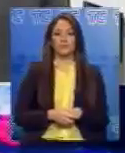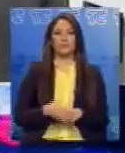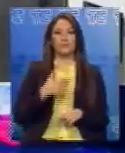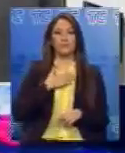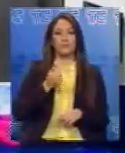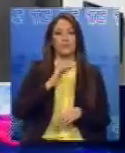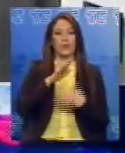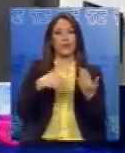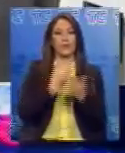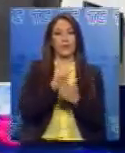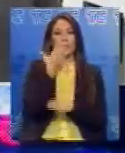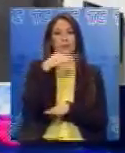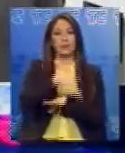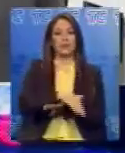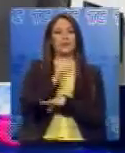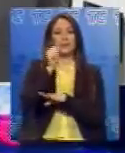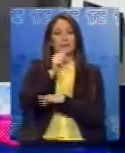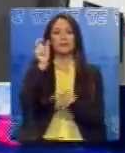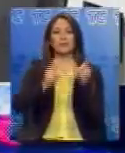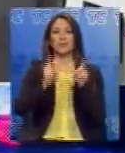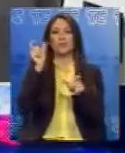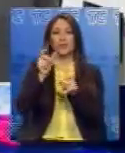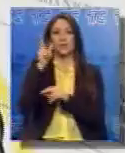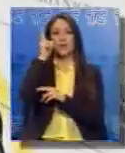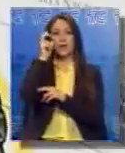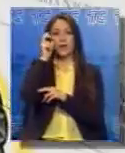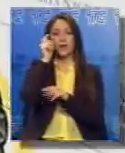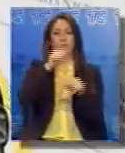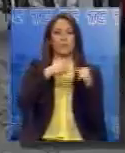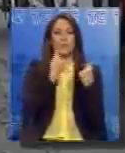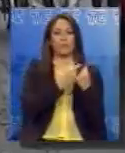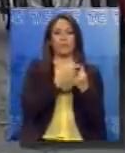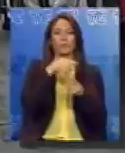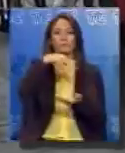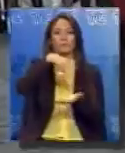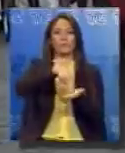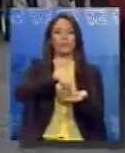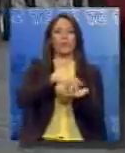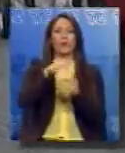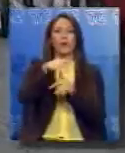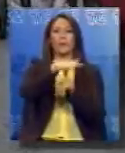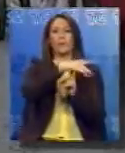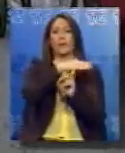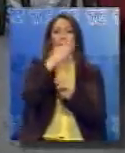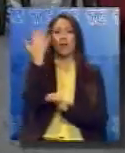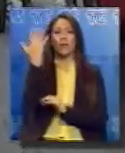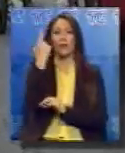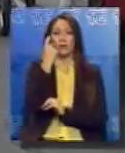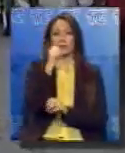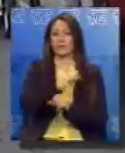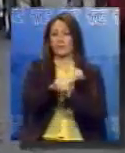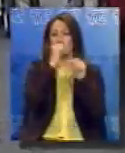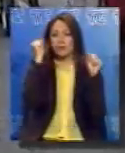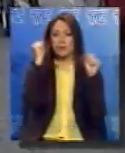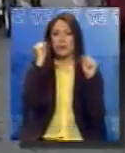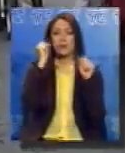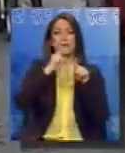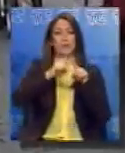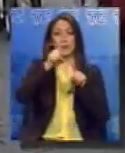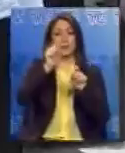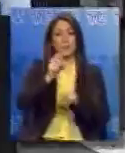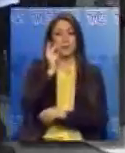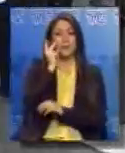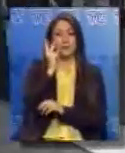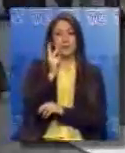¿Qué tal? ¿Cómo está? Muy buenas tardes. Sí, esta mañana personas vinculadas con el movimiento Creo se concentraron en el parque El Arbolito, cerca de las 11 de la mañana. Y como ustedes van a